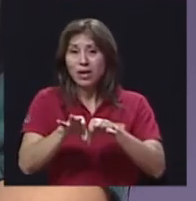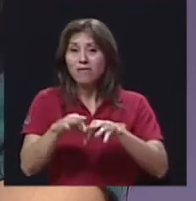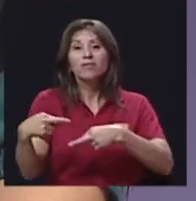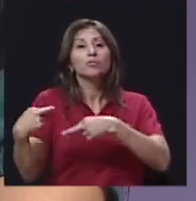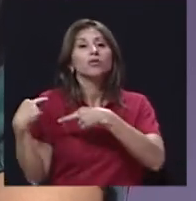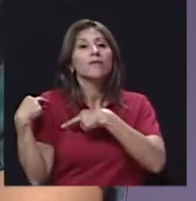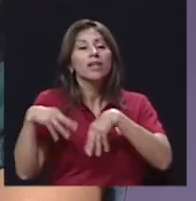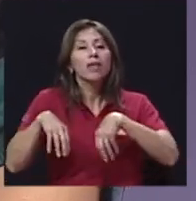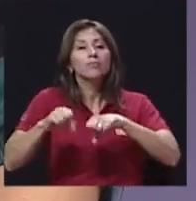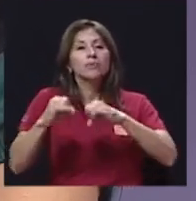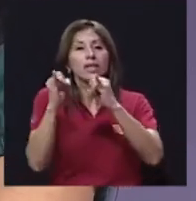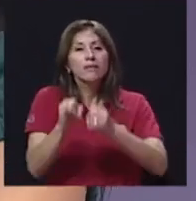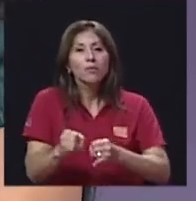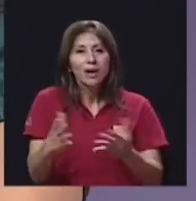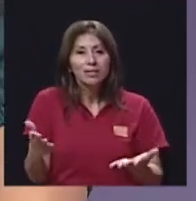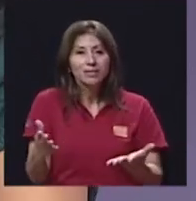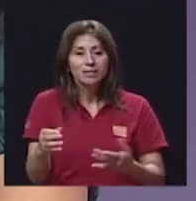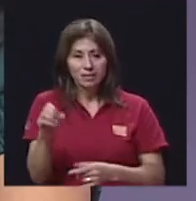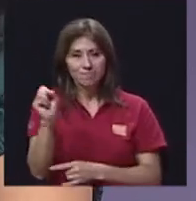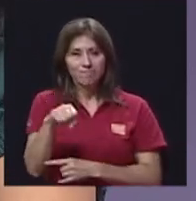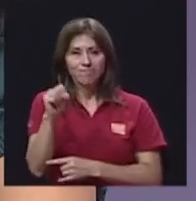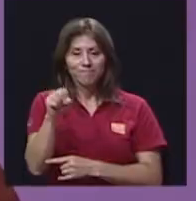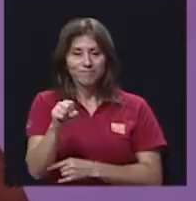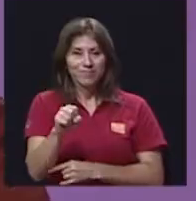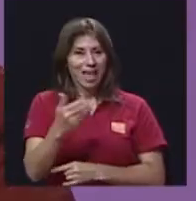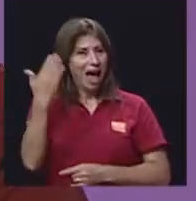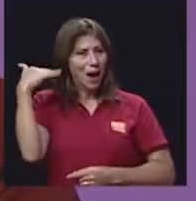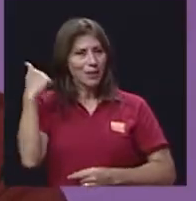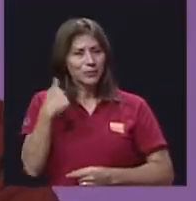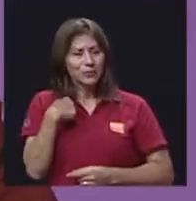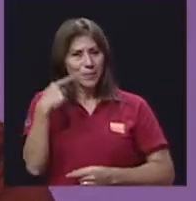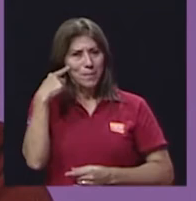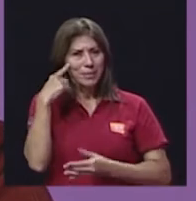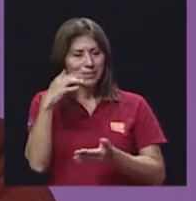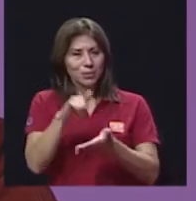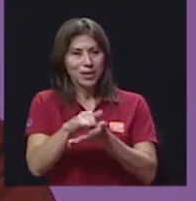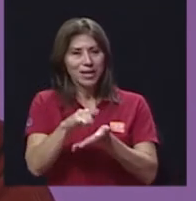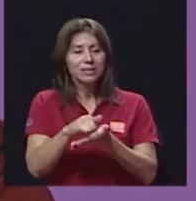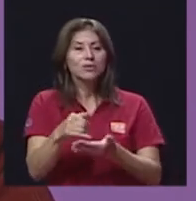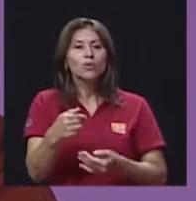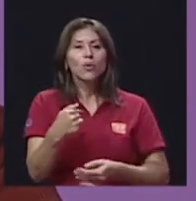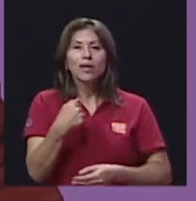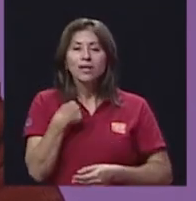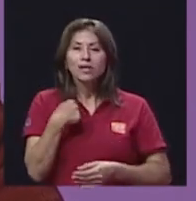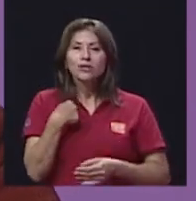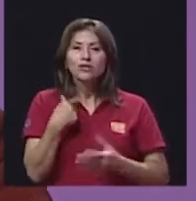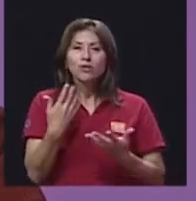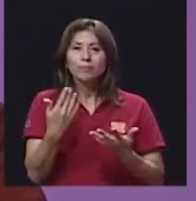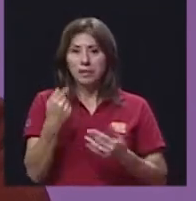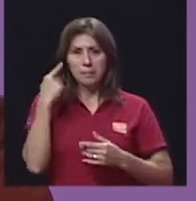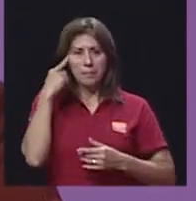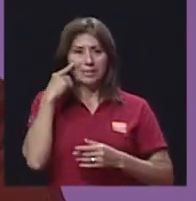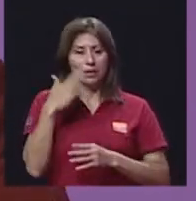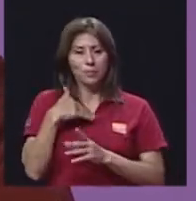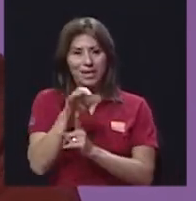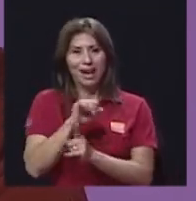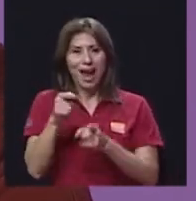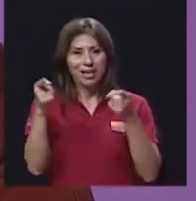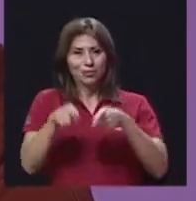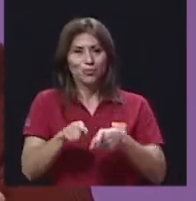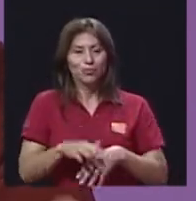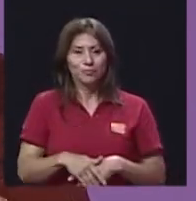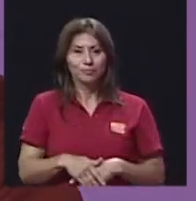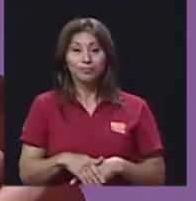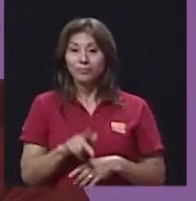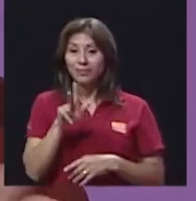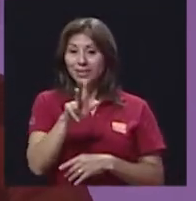responsabilidad si total totalmente yo ahora estaba pensando en eso y yo estaba tratando digamos en mi caso yo como decía a los seis